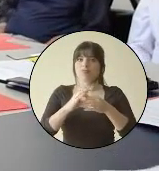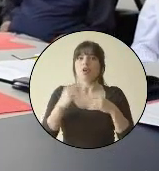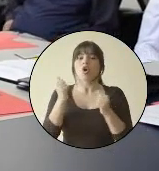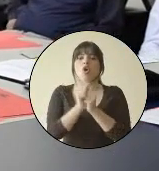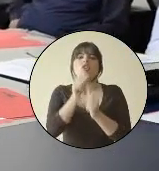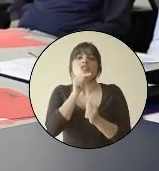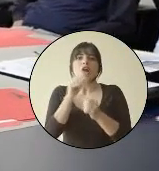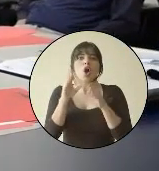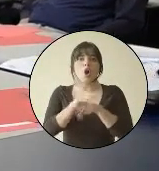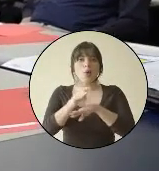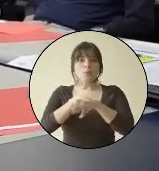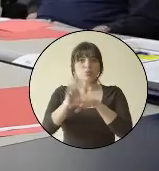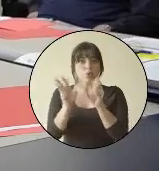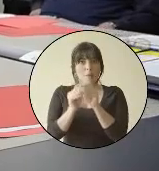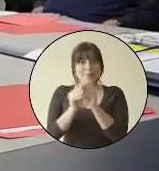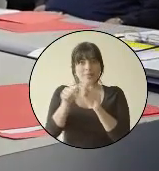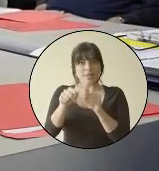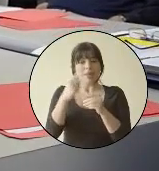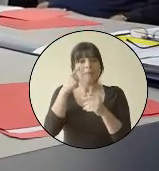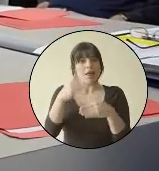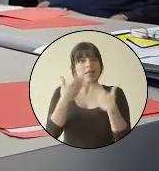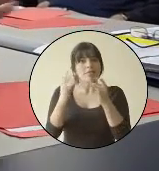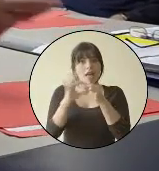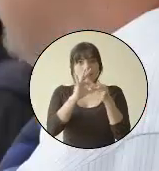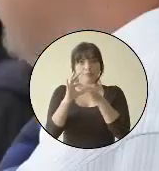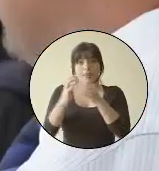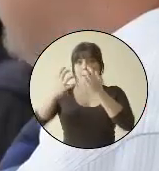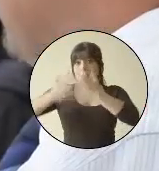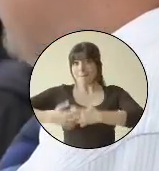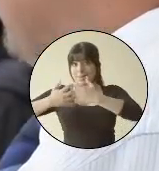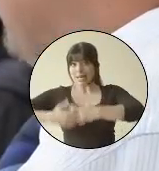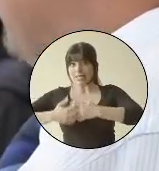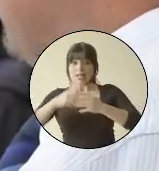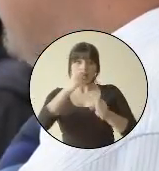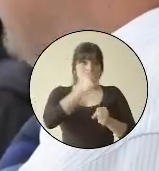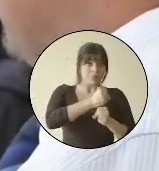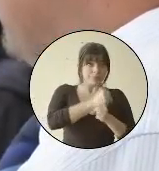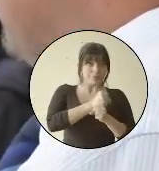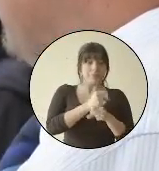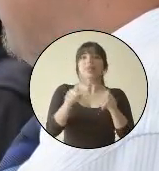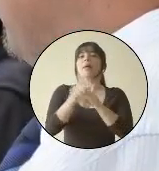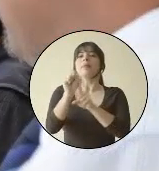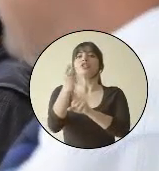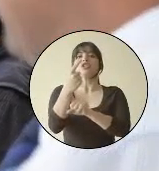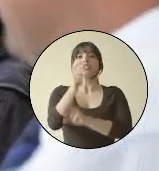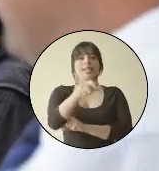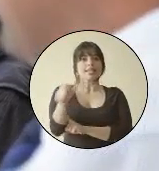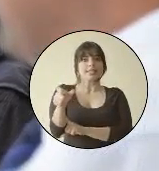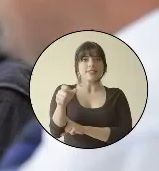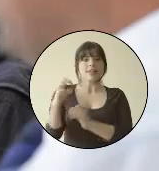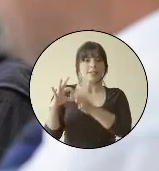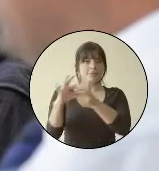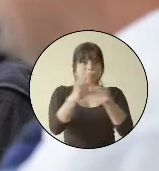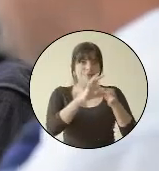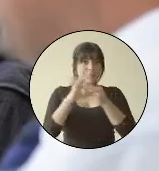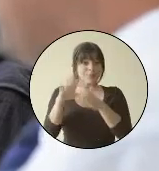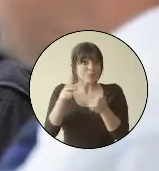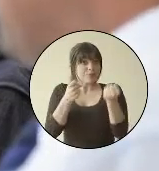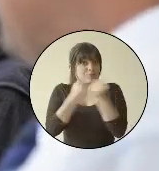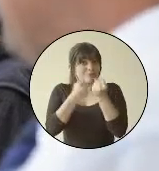comités consultivos de enlace que incluyen al sector empresarial, laboral y la sociedad civil.